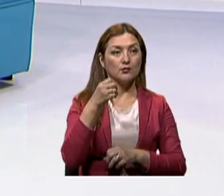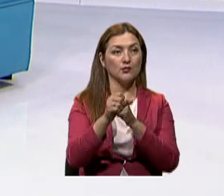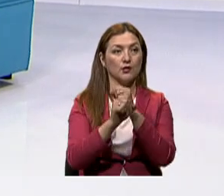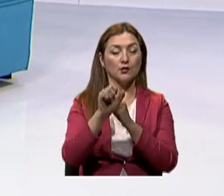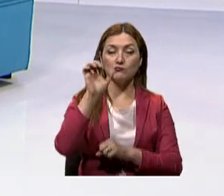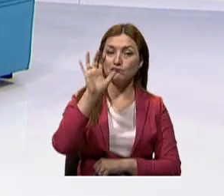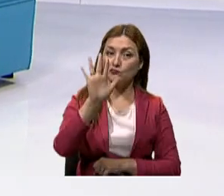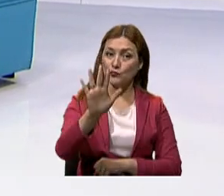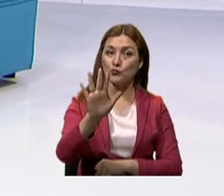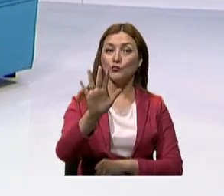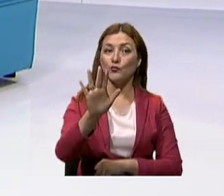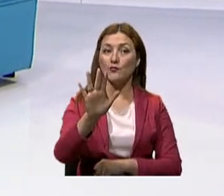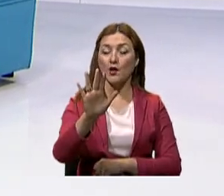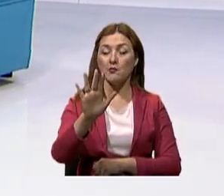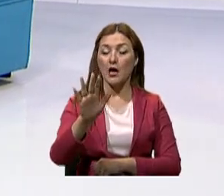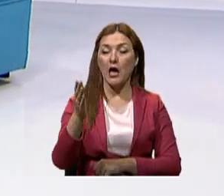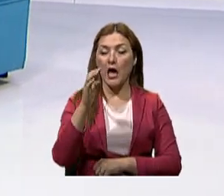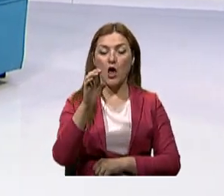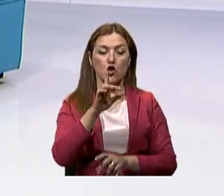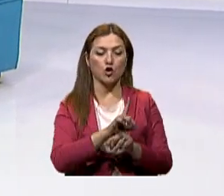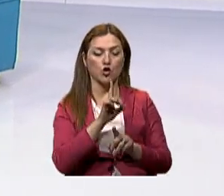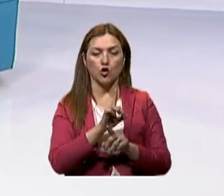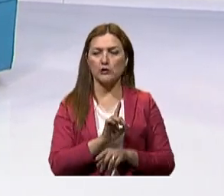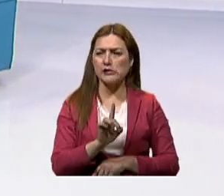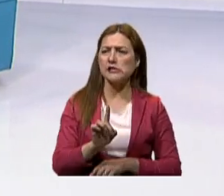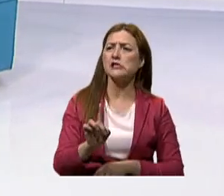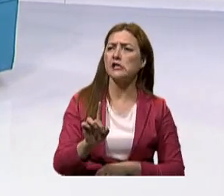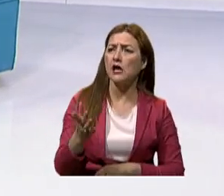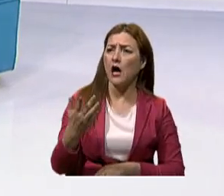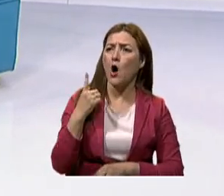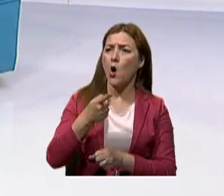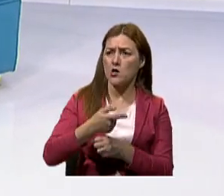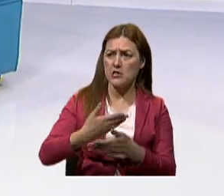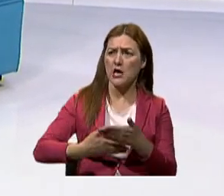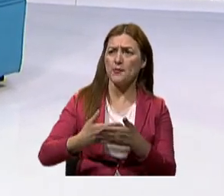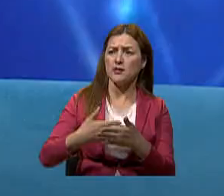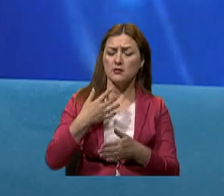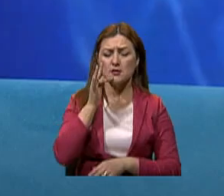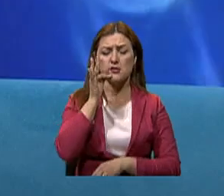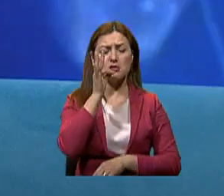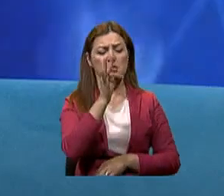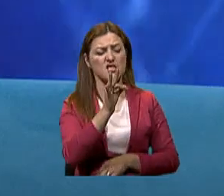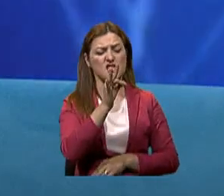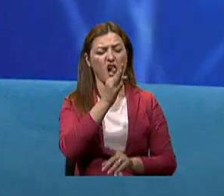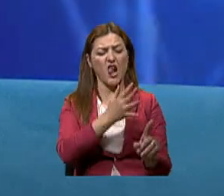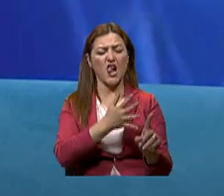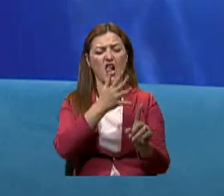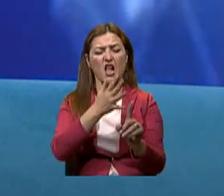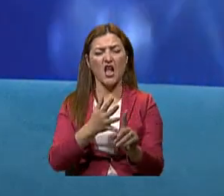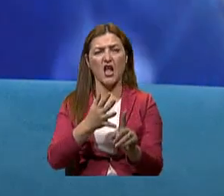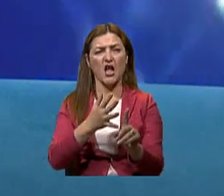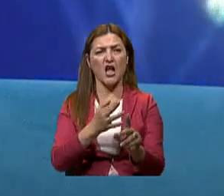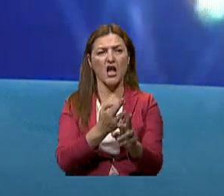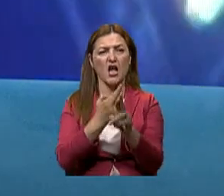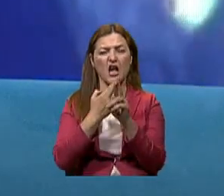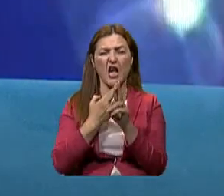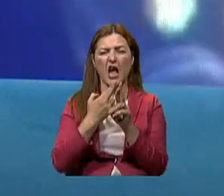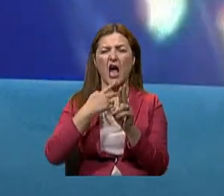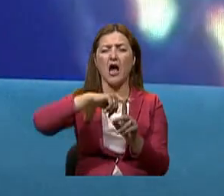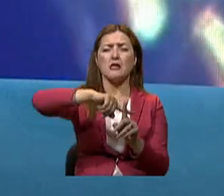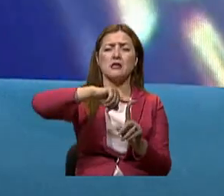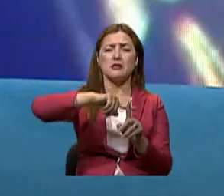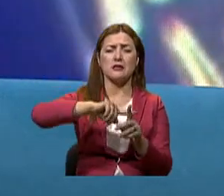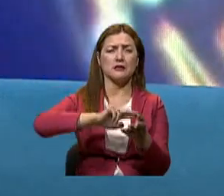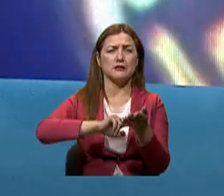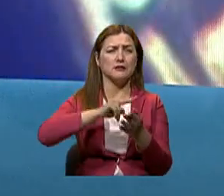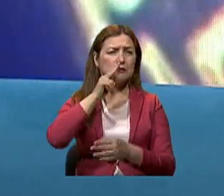años me hicieron exámenes y fui al doctor y ahí salió que tenía diabetes y después de un tiempo se me comenzó a salir